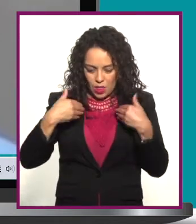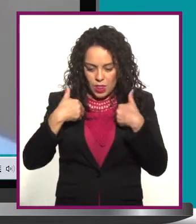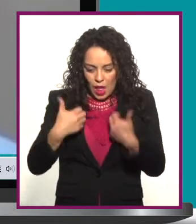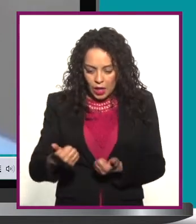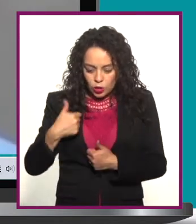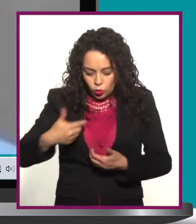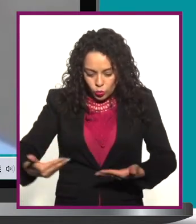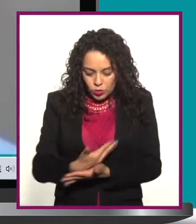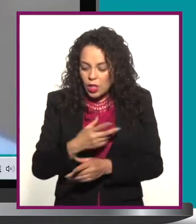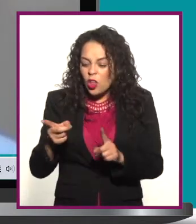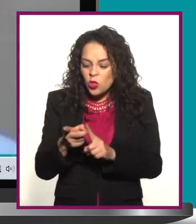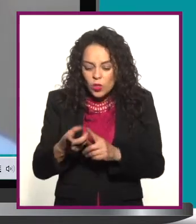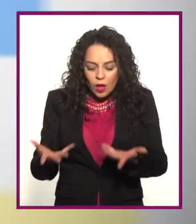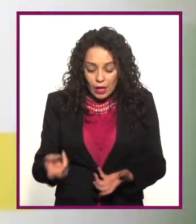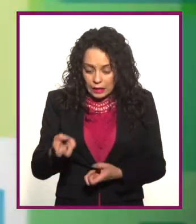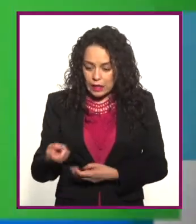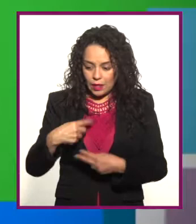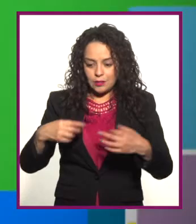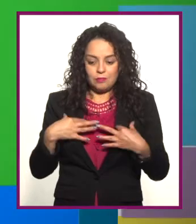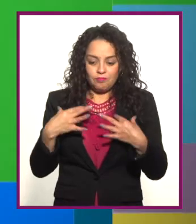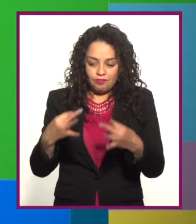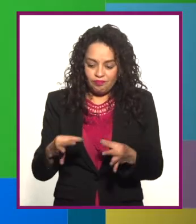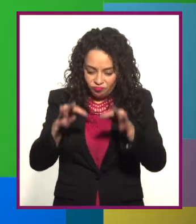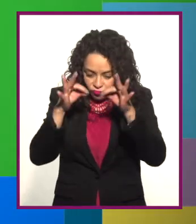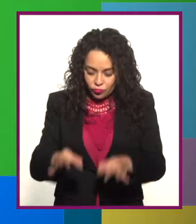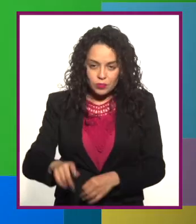¿no? de dónde vengo.